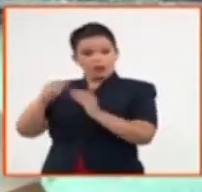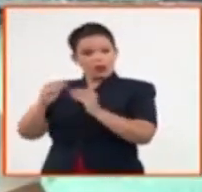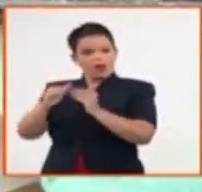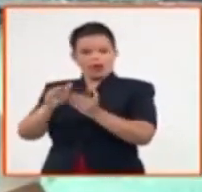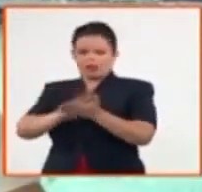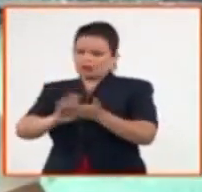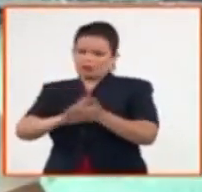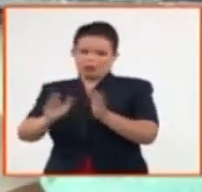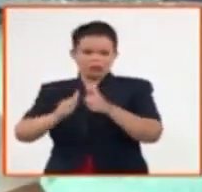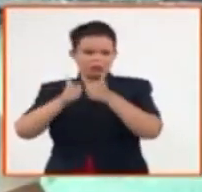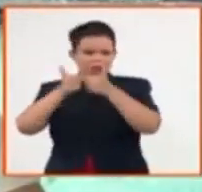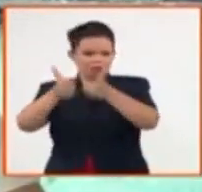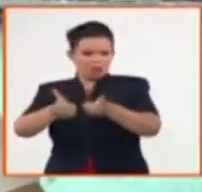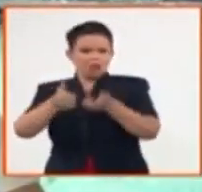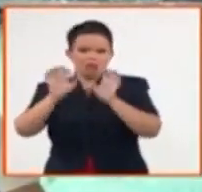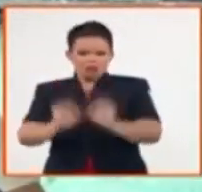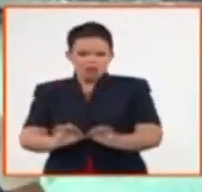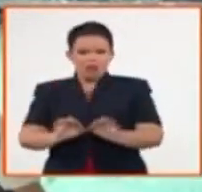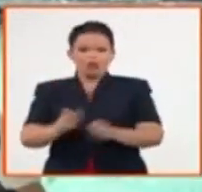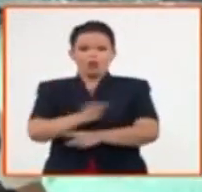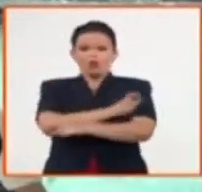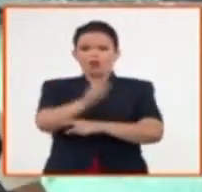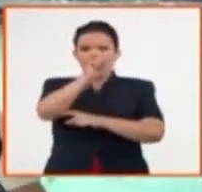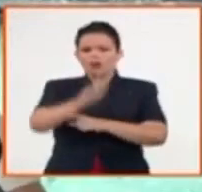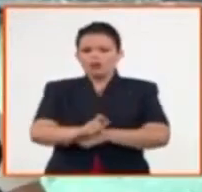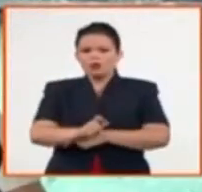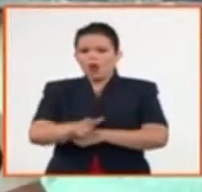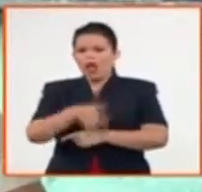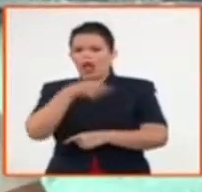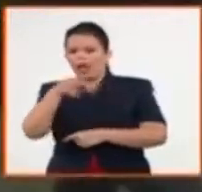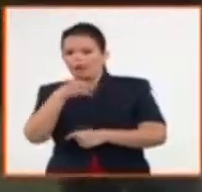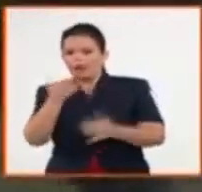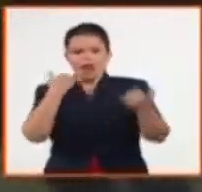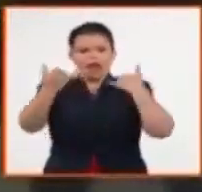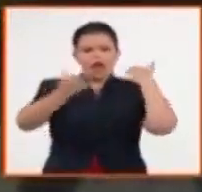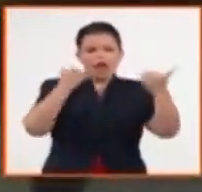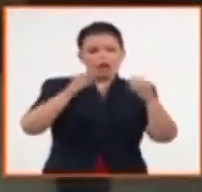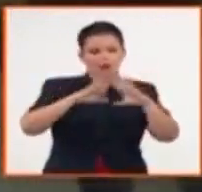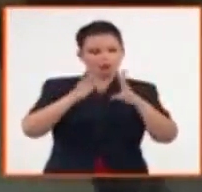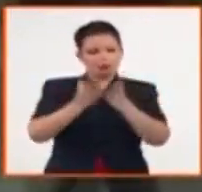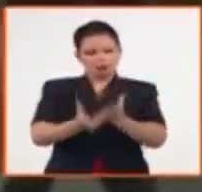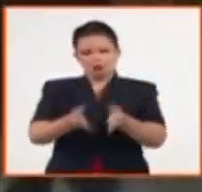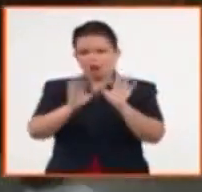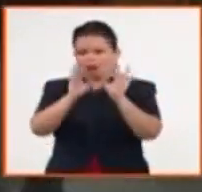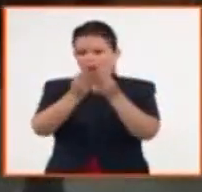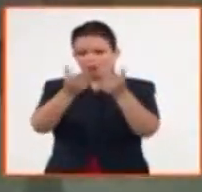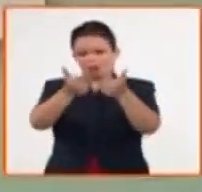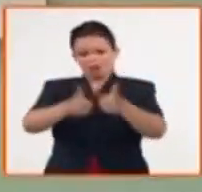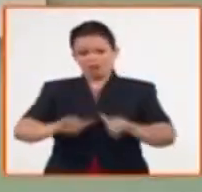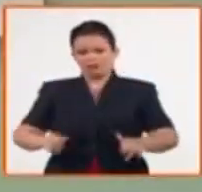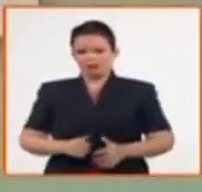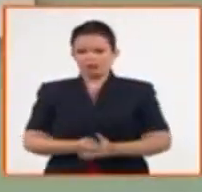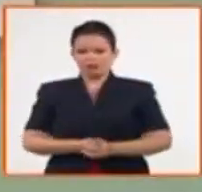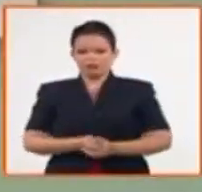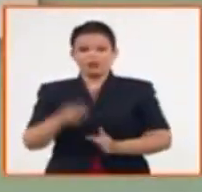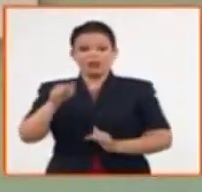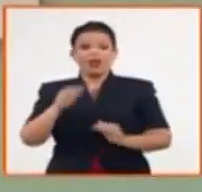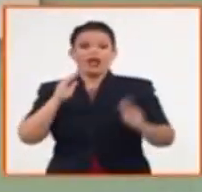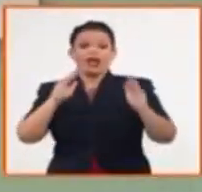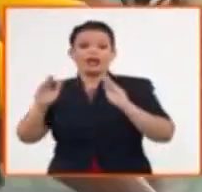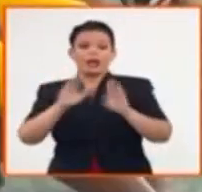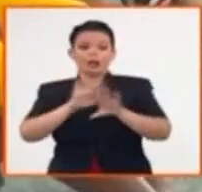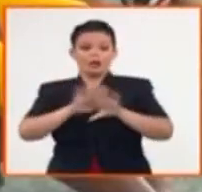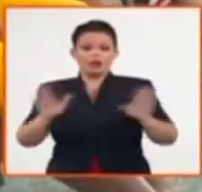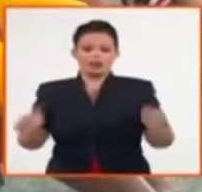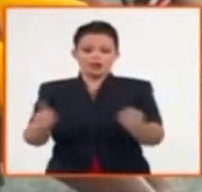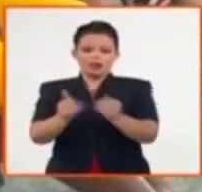familiares le dicen que los niños están muy bien en su hogar, ni aquí en la hora de espera. Ya en esta etapa estamos concluyendo con el